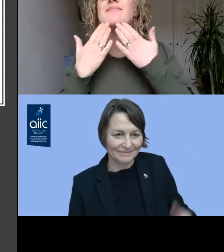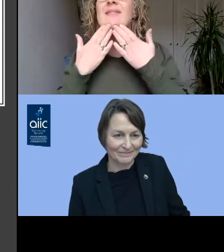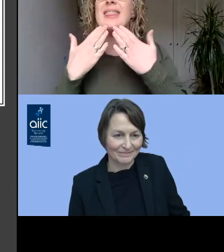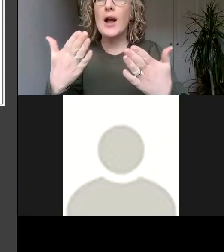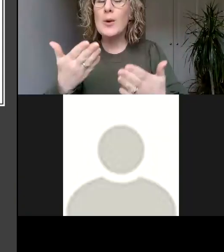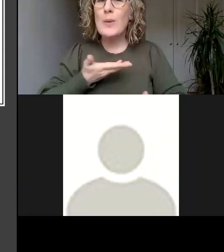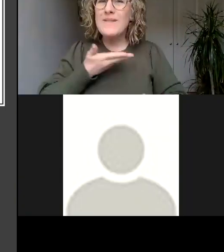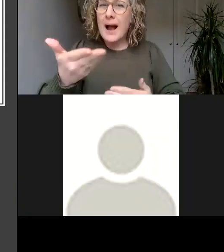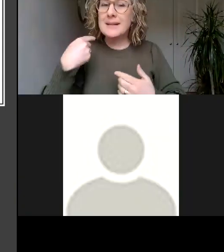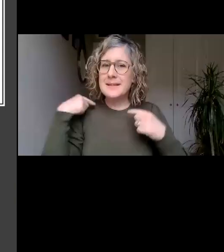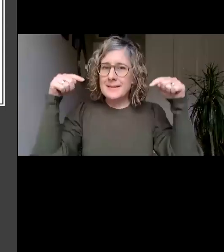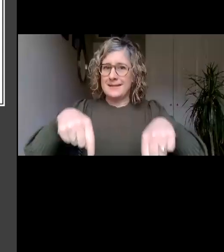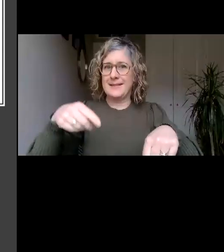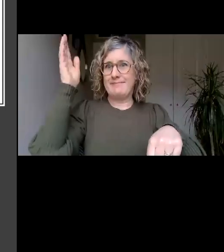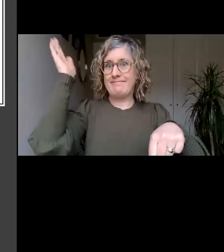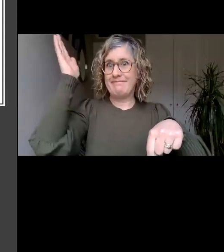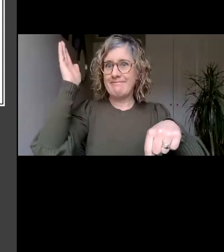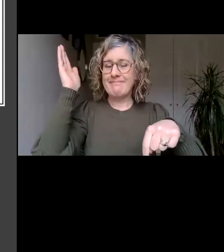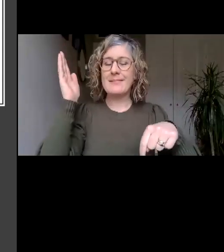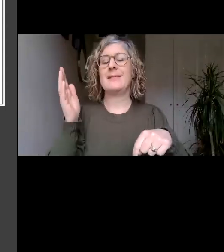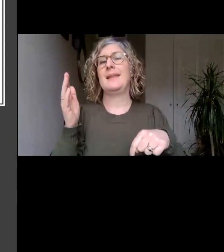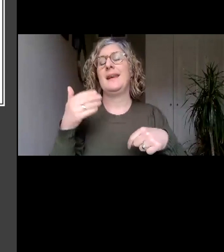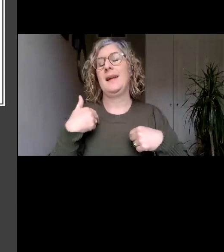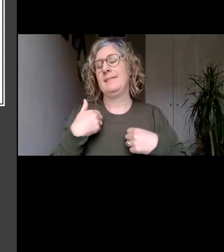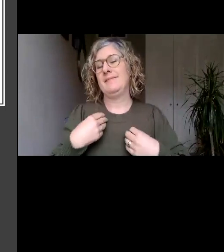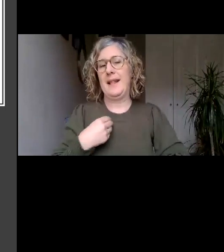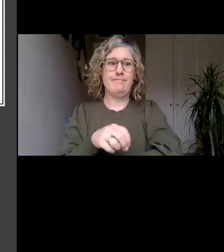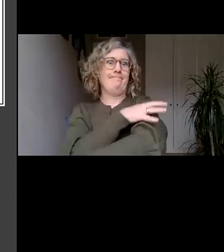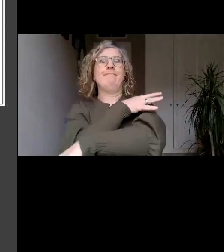¿Escuchan a Oliver, quien será mi voz? Muy bien.